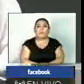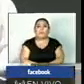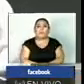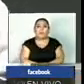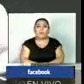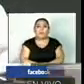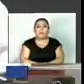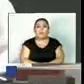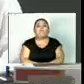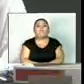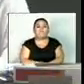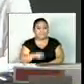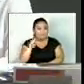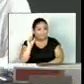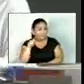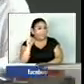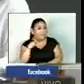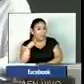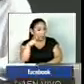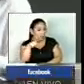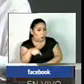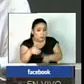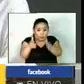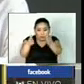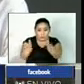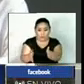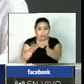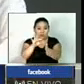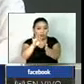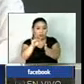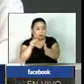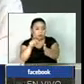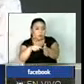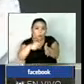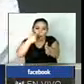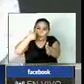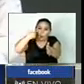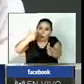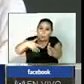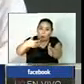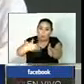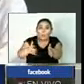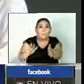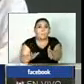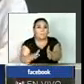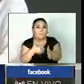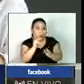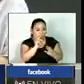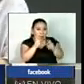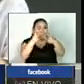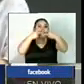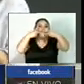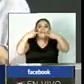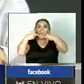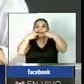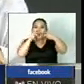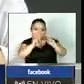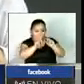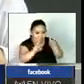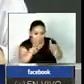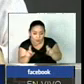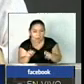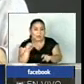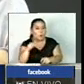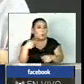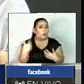Por supuesto que estamos en un momento muy delicado porque ya las pruebas de coronavirus nos dicen que